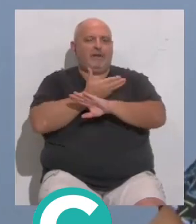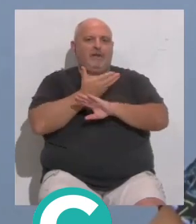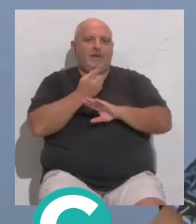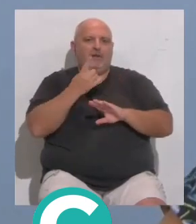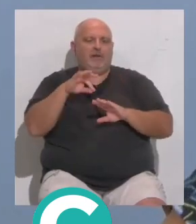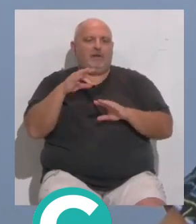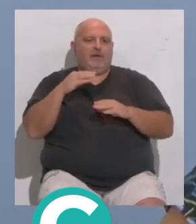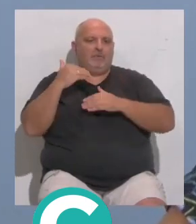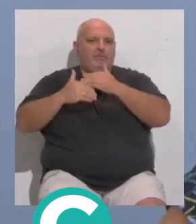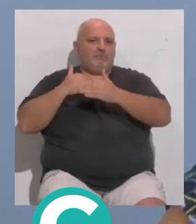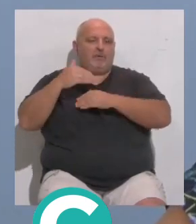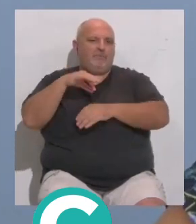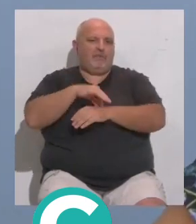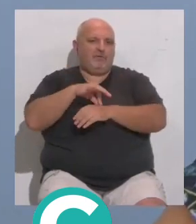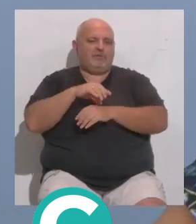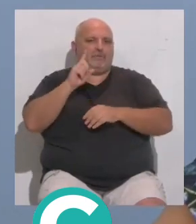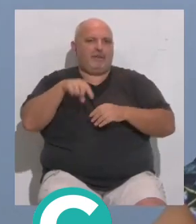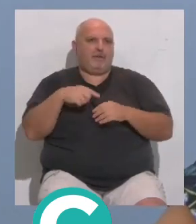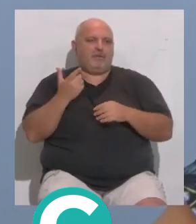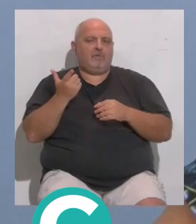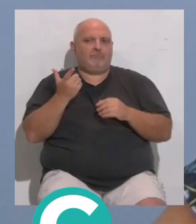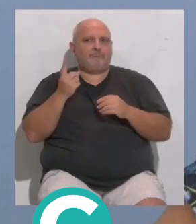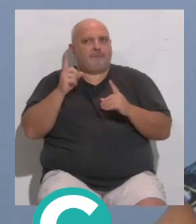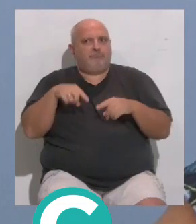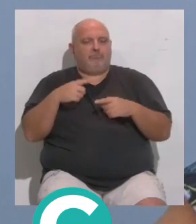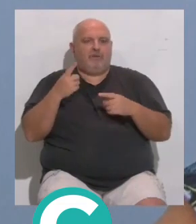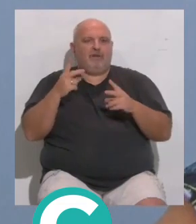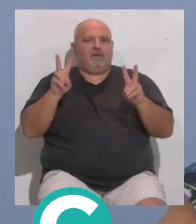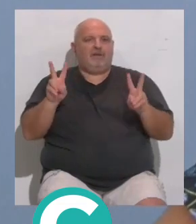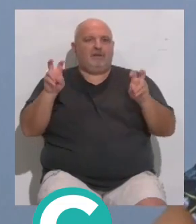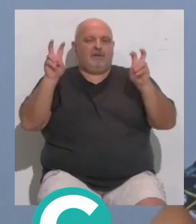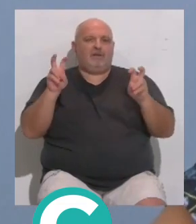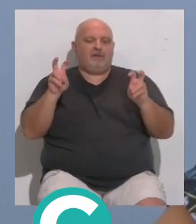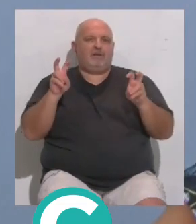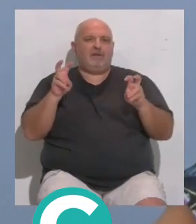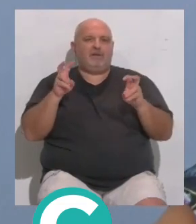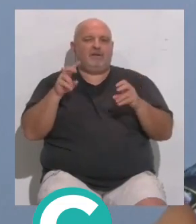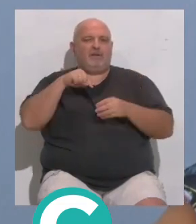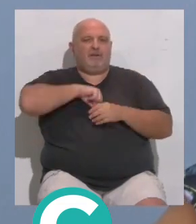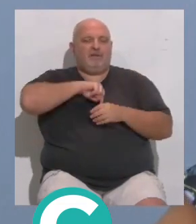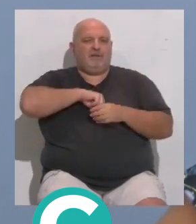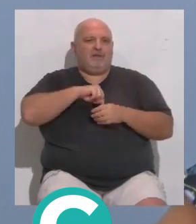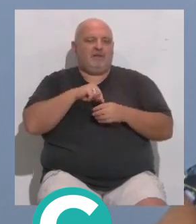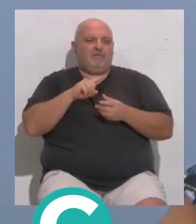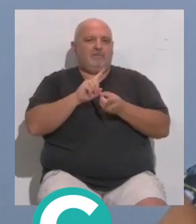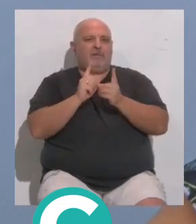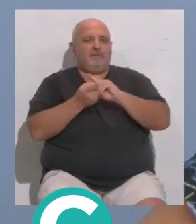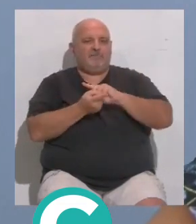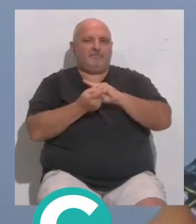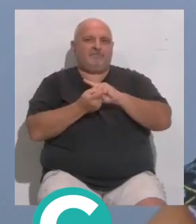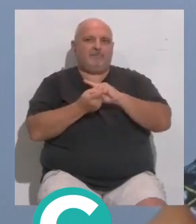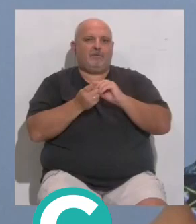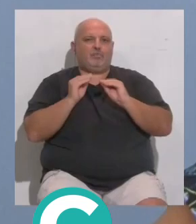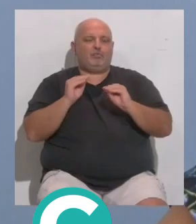de un procedimiento médico, sino de este término que ahora llamamos de la resiliencia, de transformar